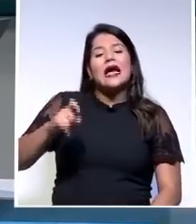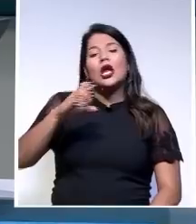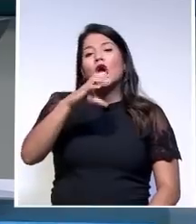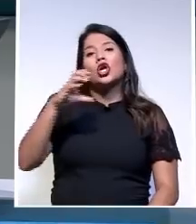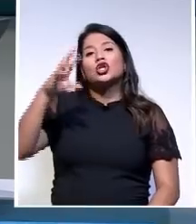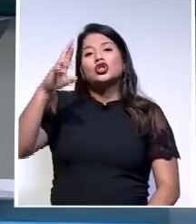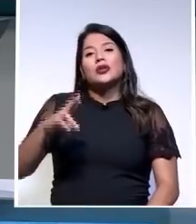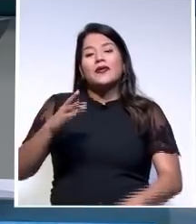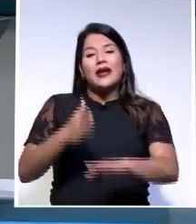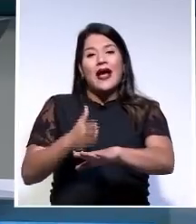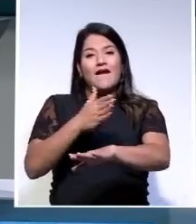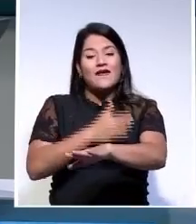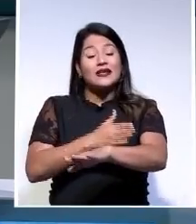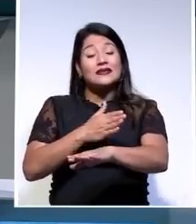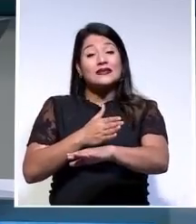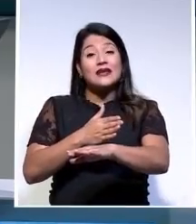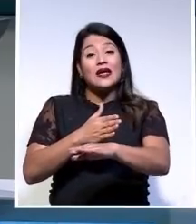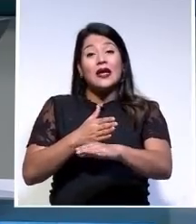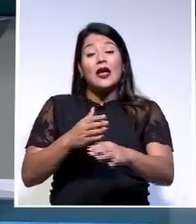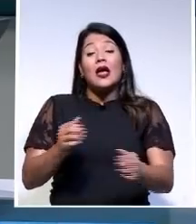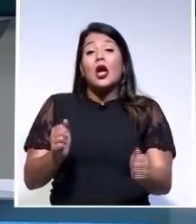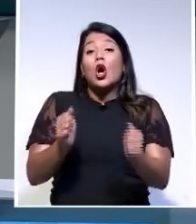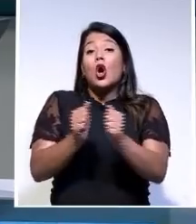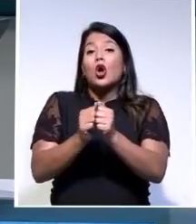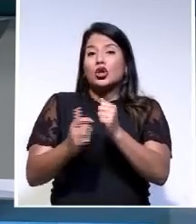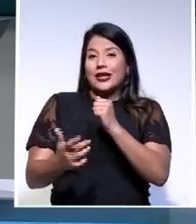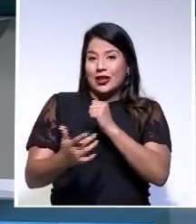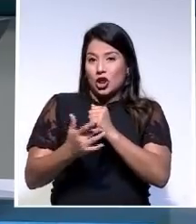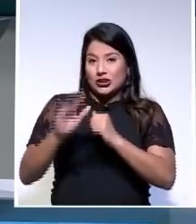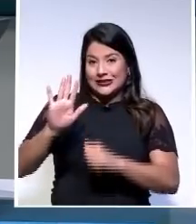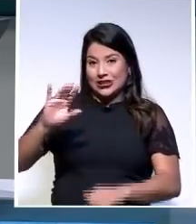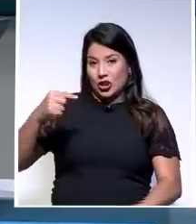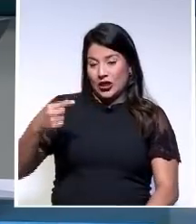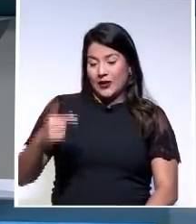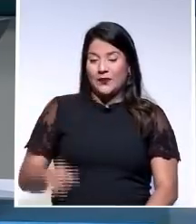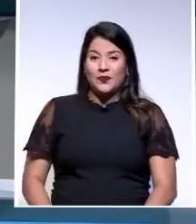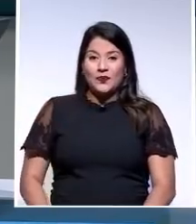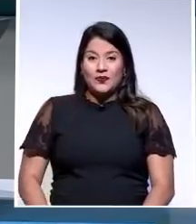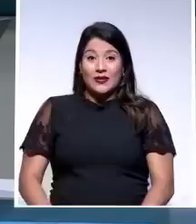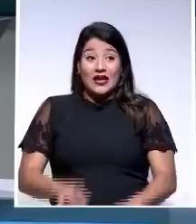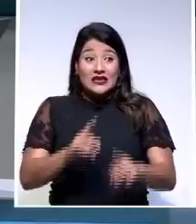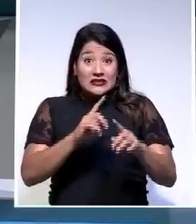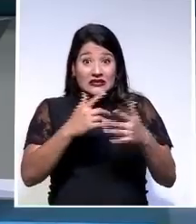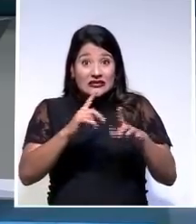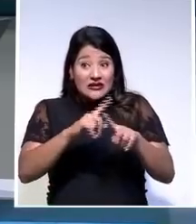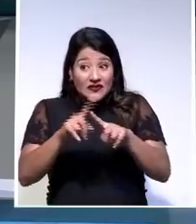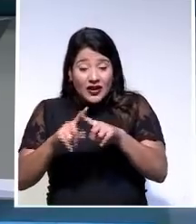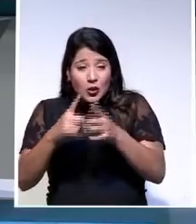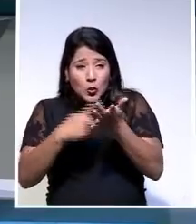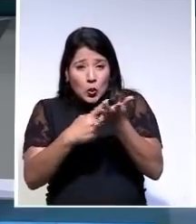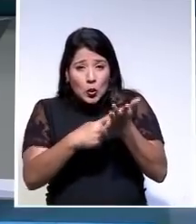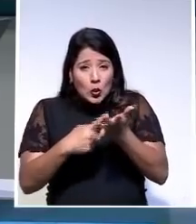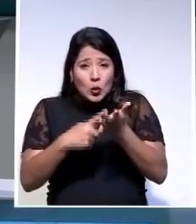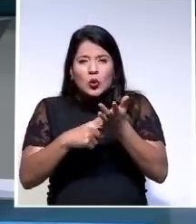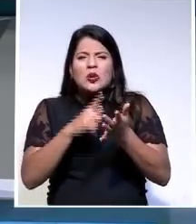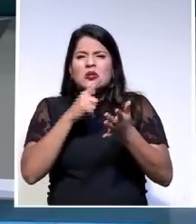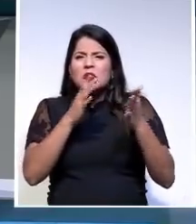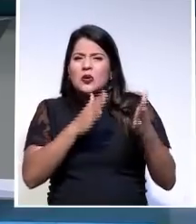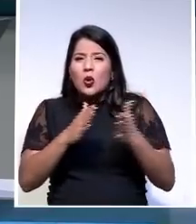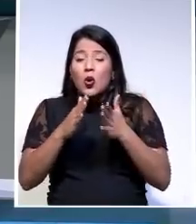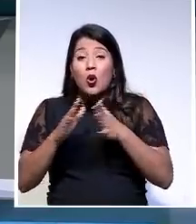avance en la implementación de la tecnología 5G. En varios conversatorios organizados por la Cámara